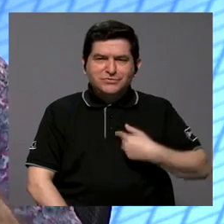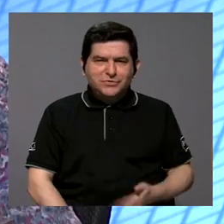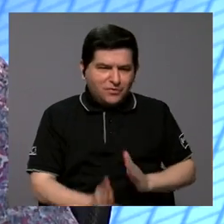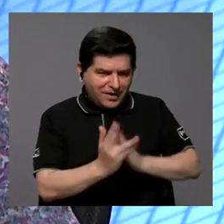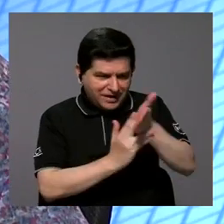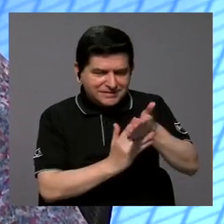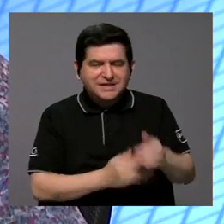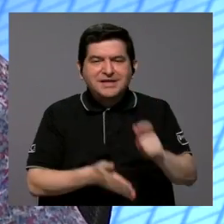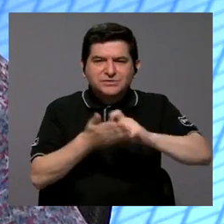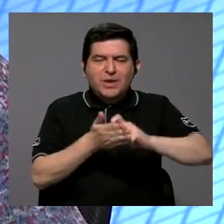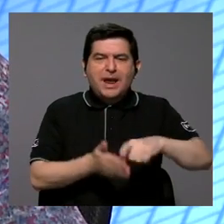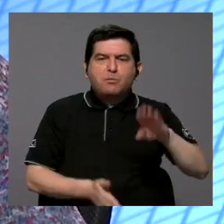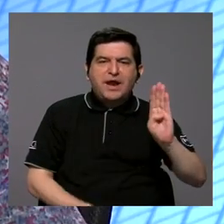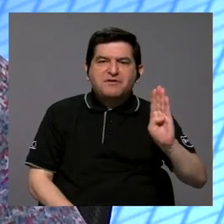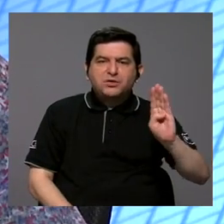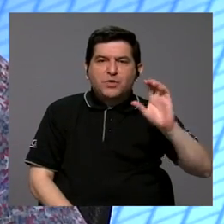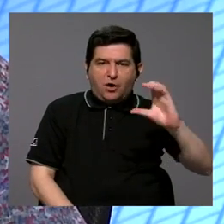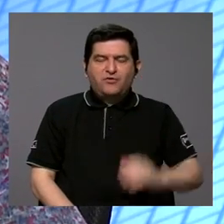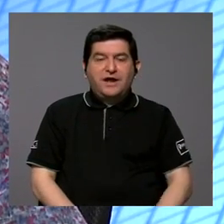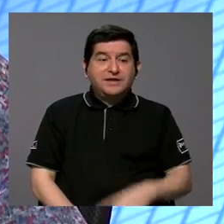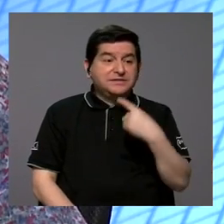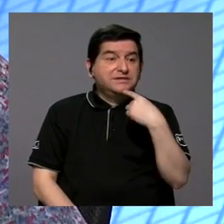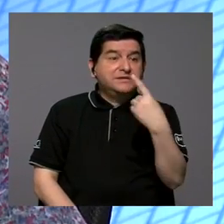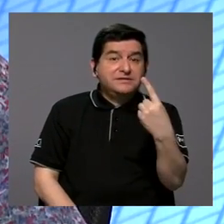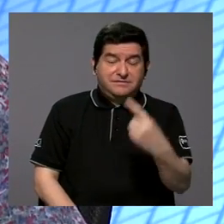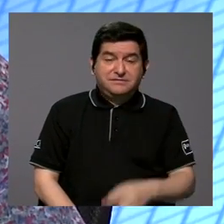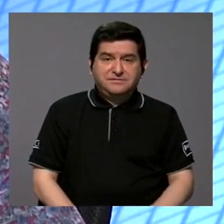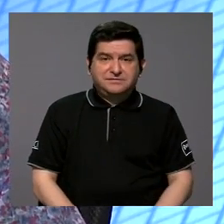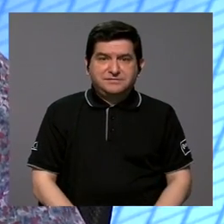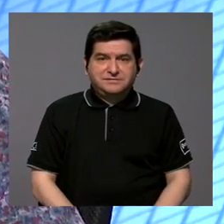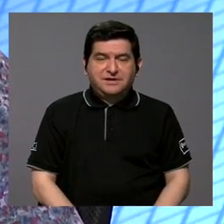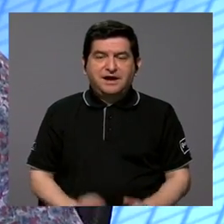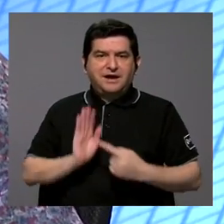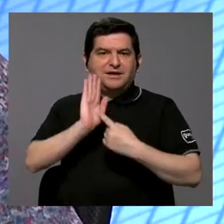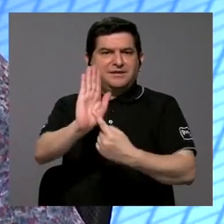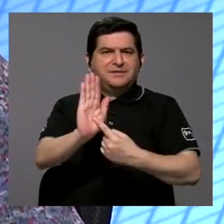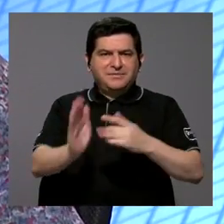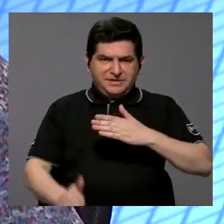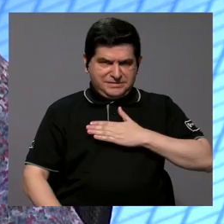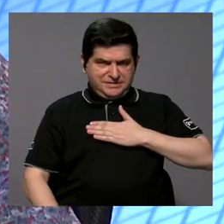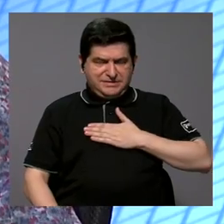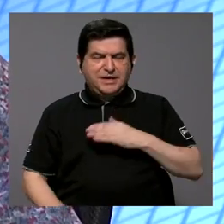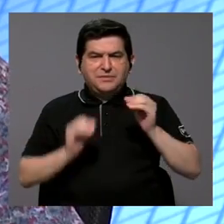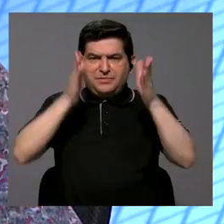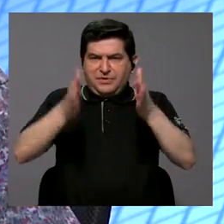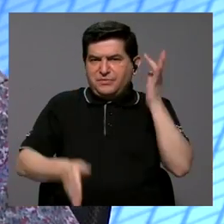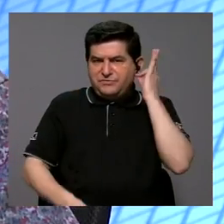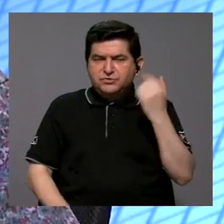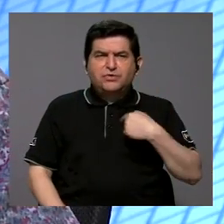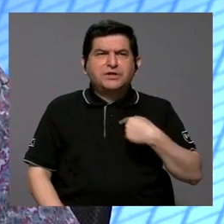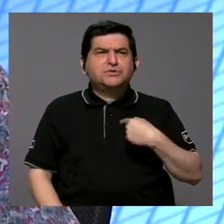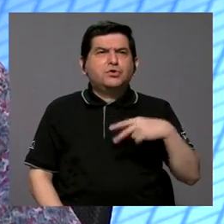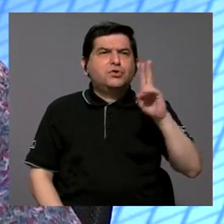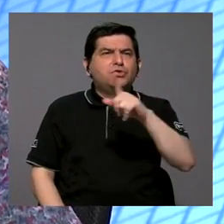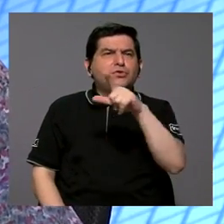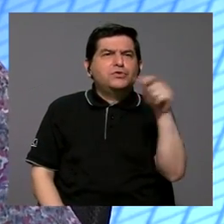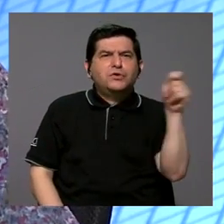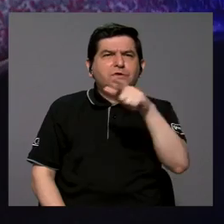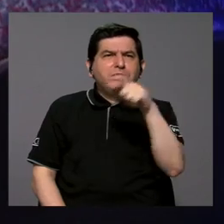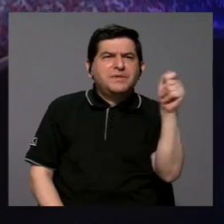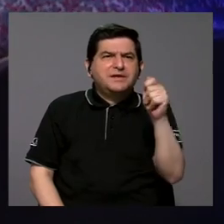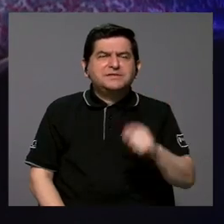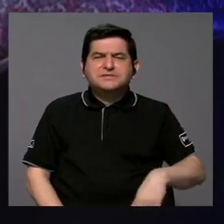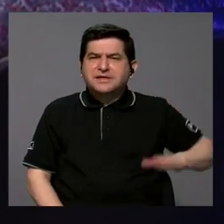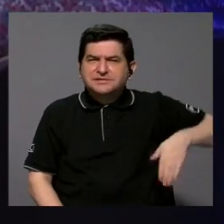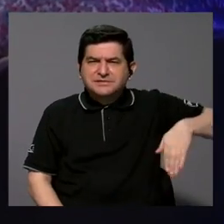a la Escuela Buenaventura Corrales, me dice me presentó la maestra, yo llegué un par de meses más